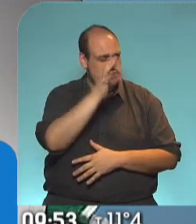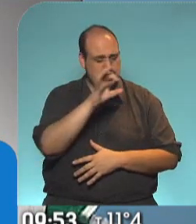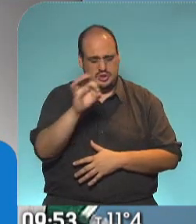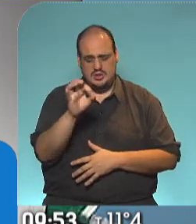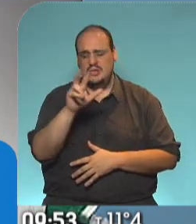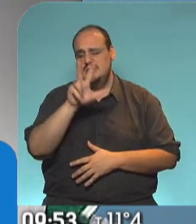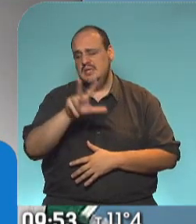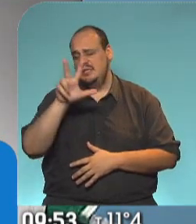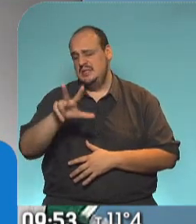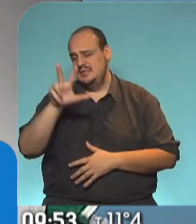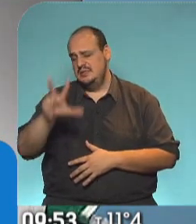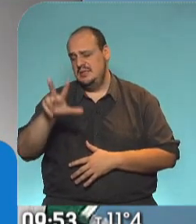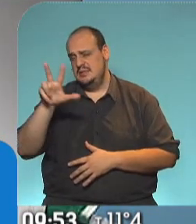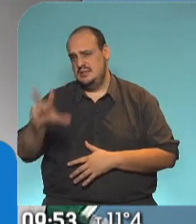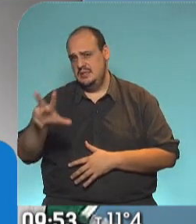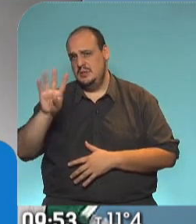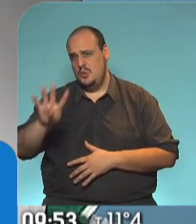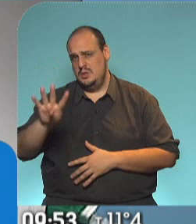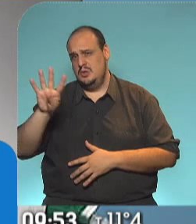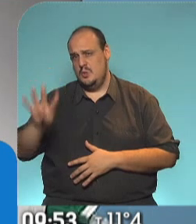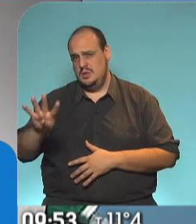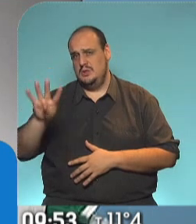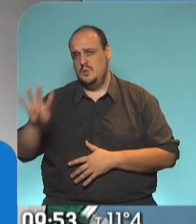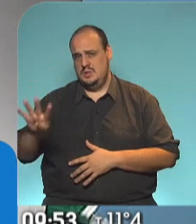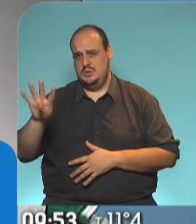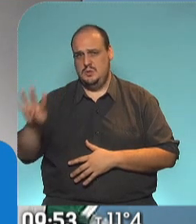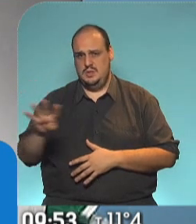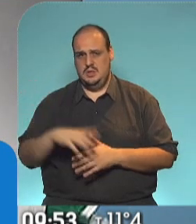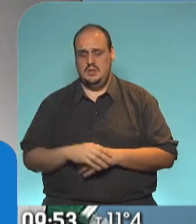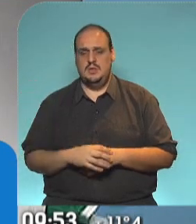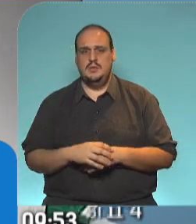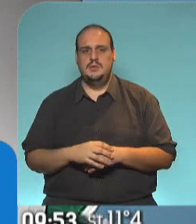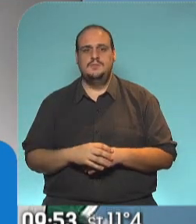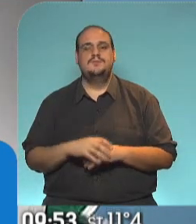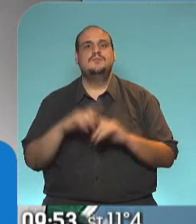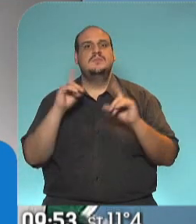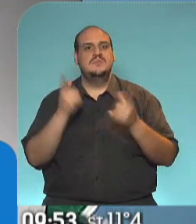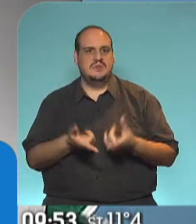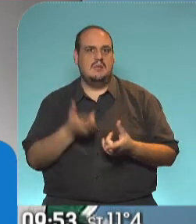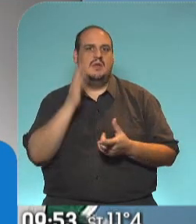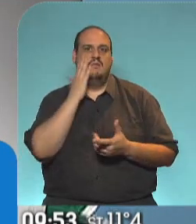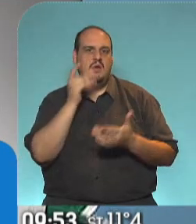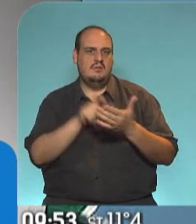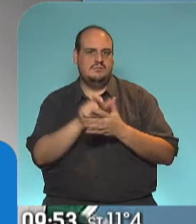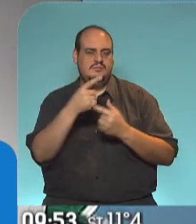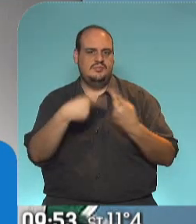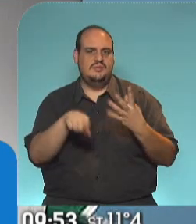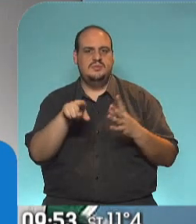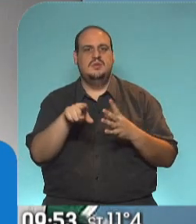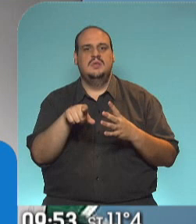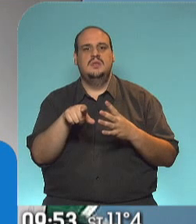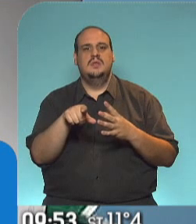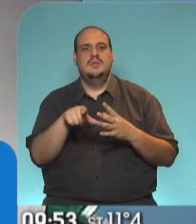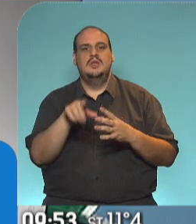33 334 44 y en las redes sociales del área de acción que son